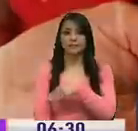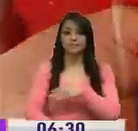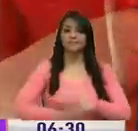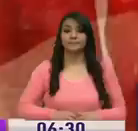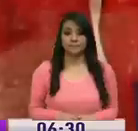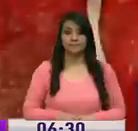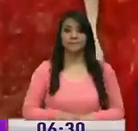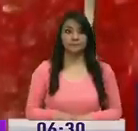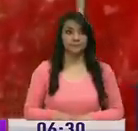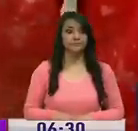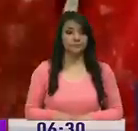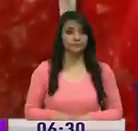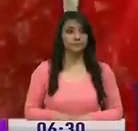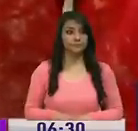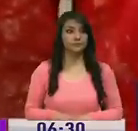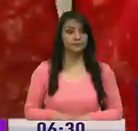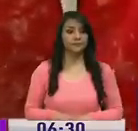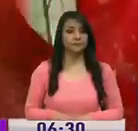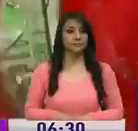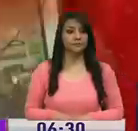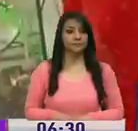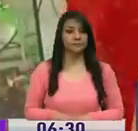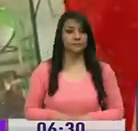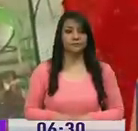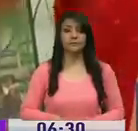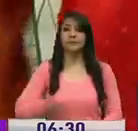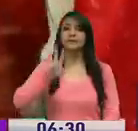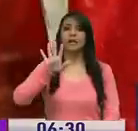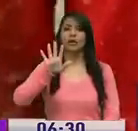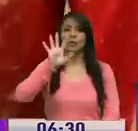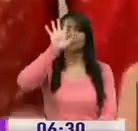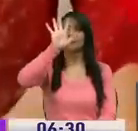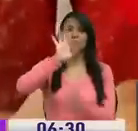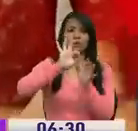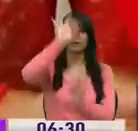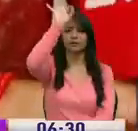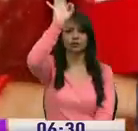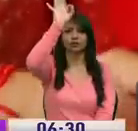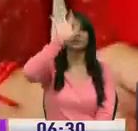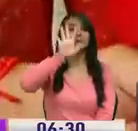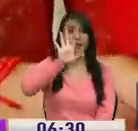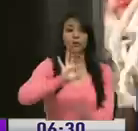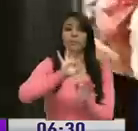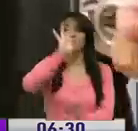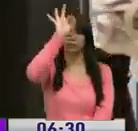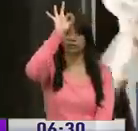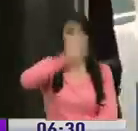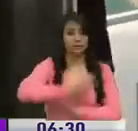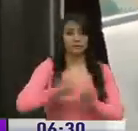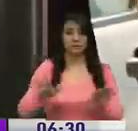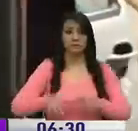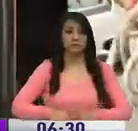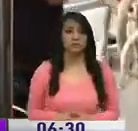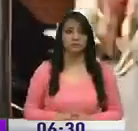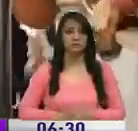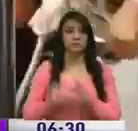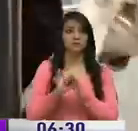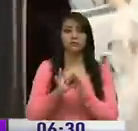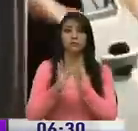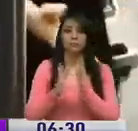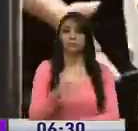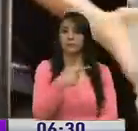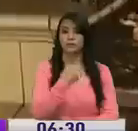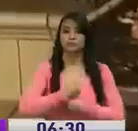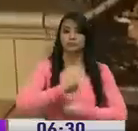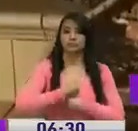también que se cayó nada más no 5 Met nada más 5 Met nada más según sus compañeros de trabajo el